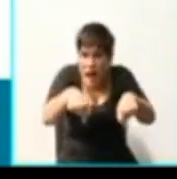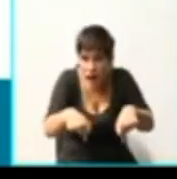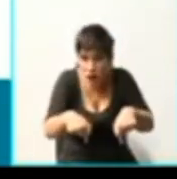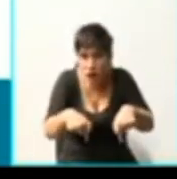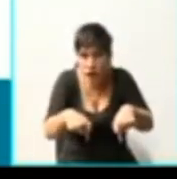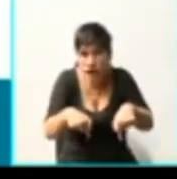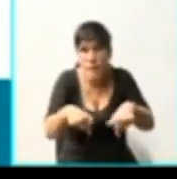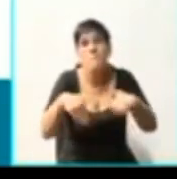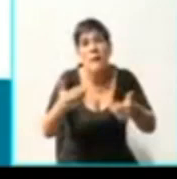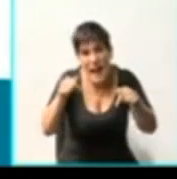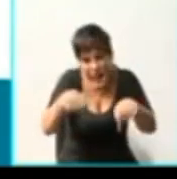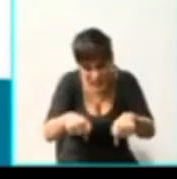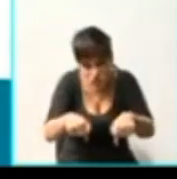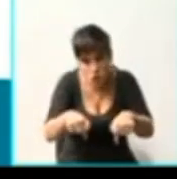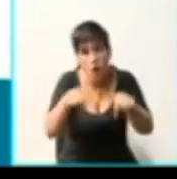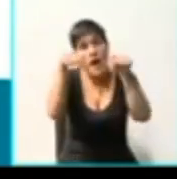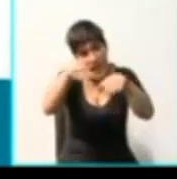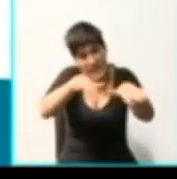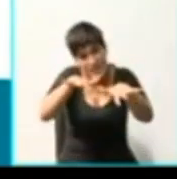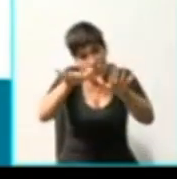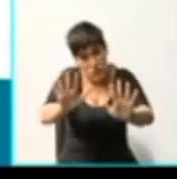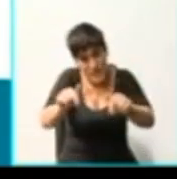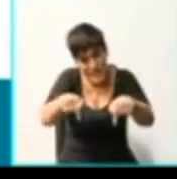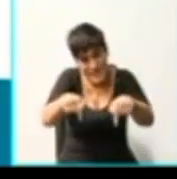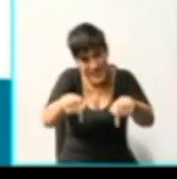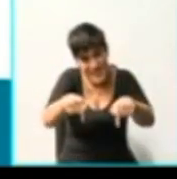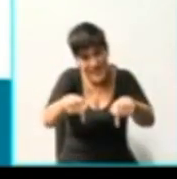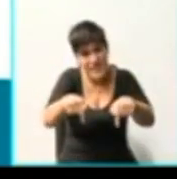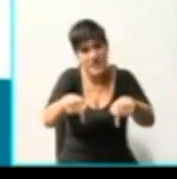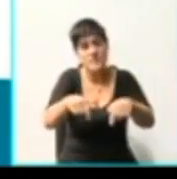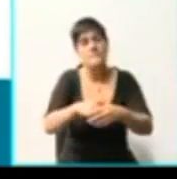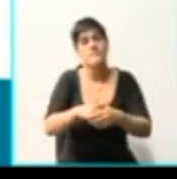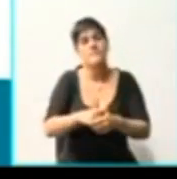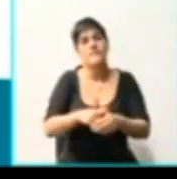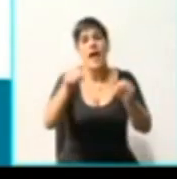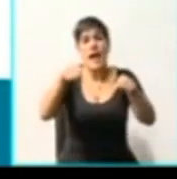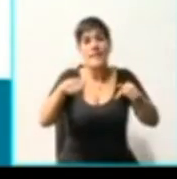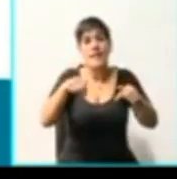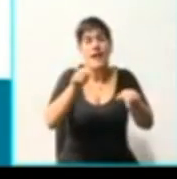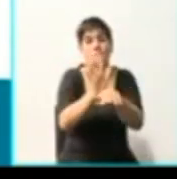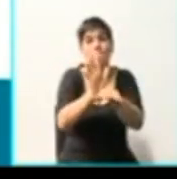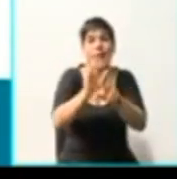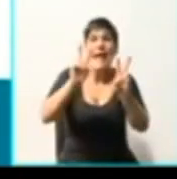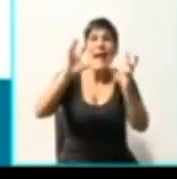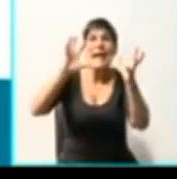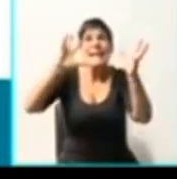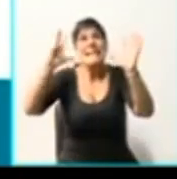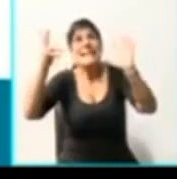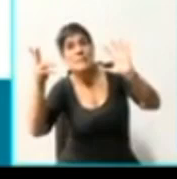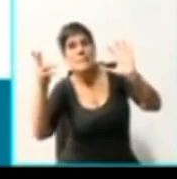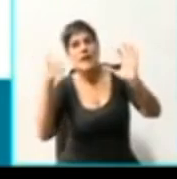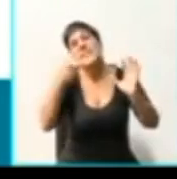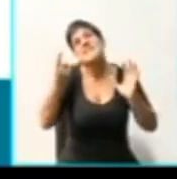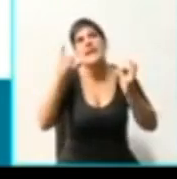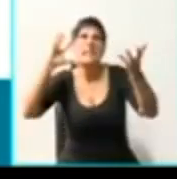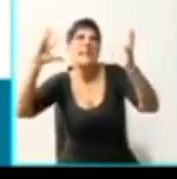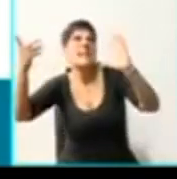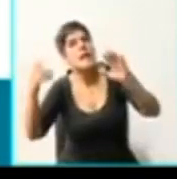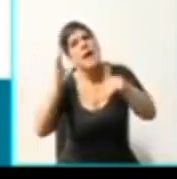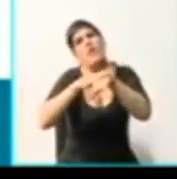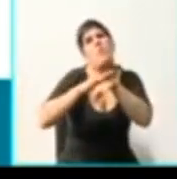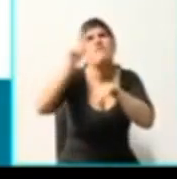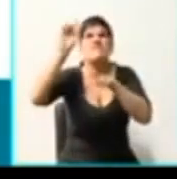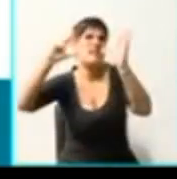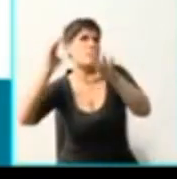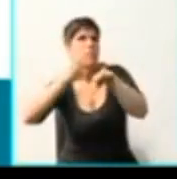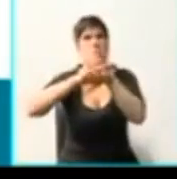Para eso, en este contexto, en este clima al que le acusan de que es el clima el responsable de las